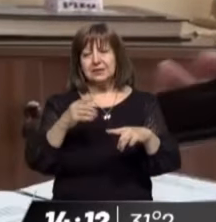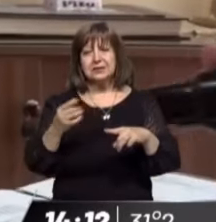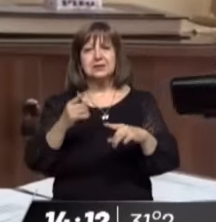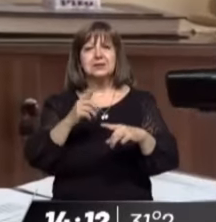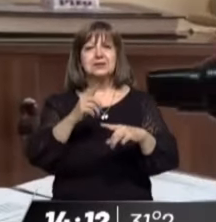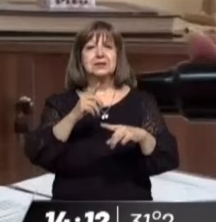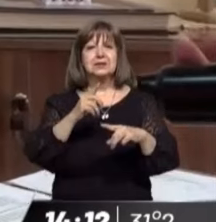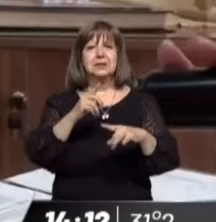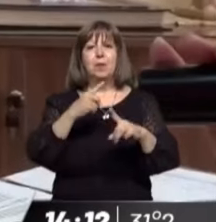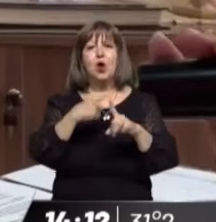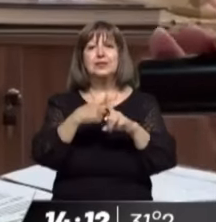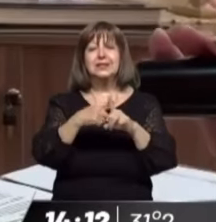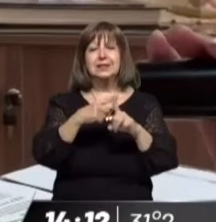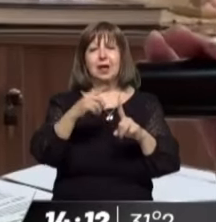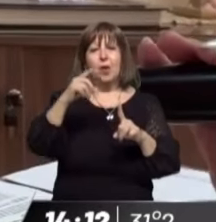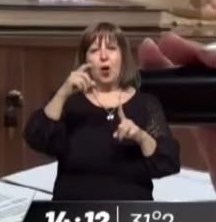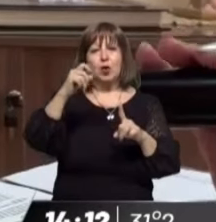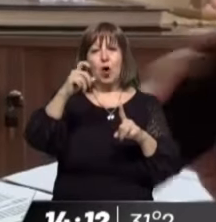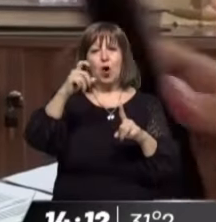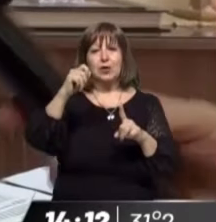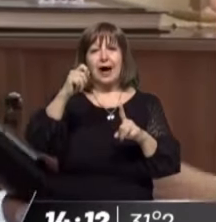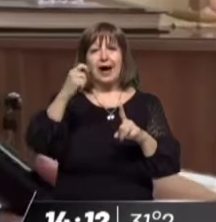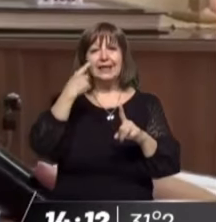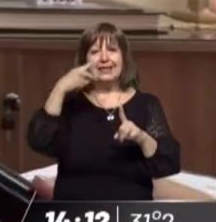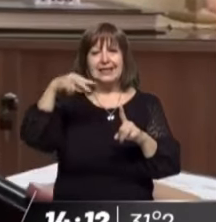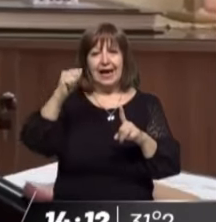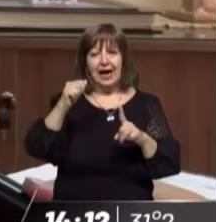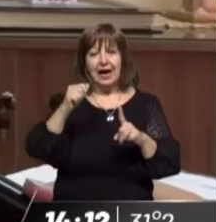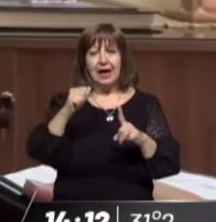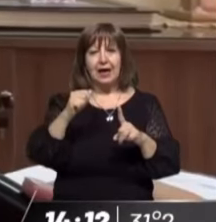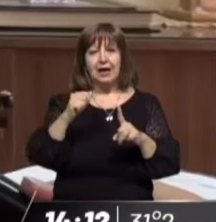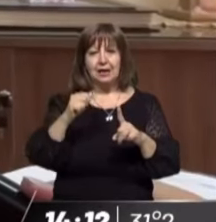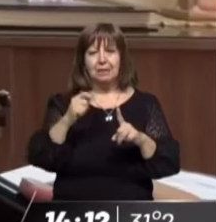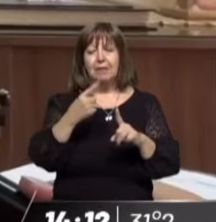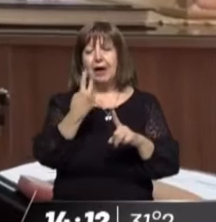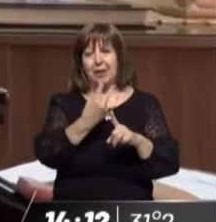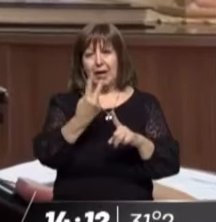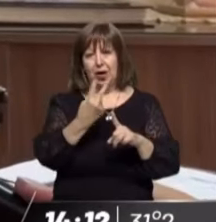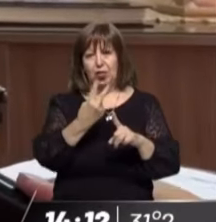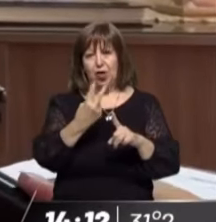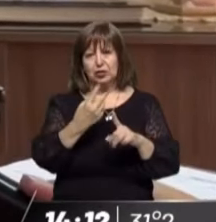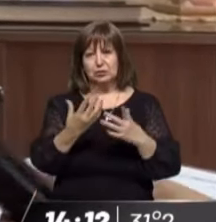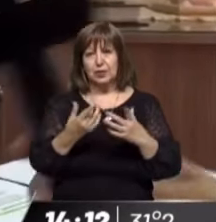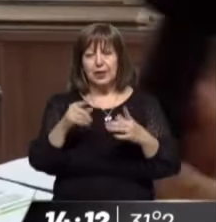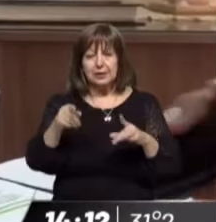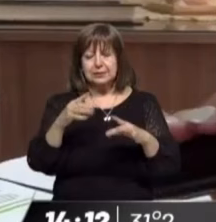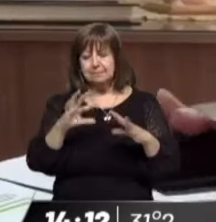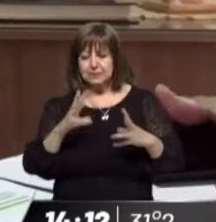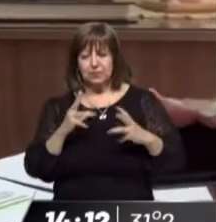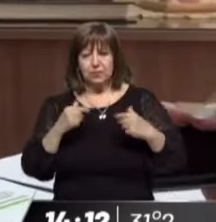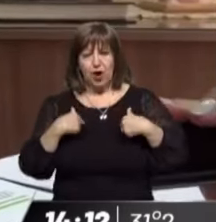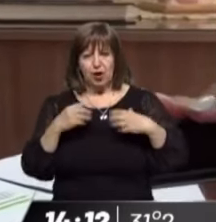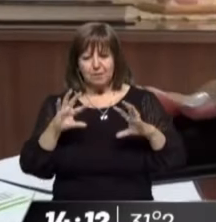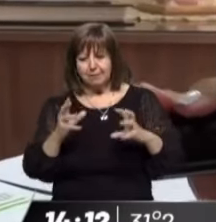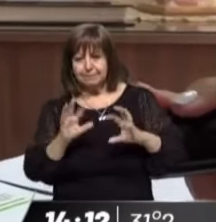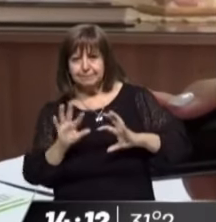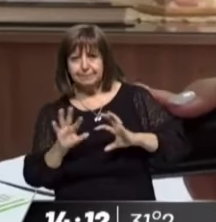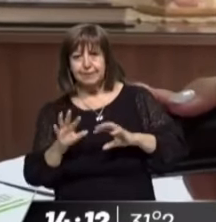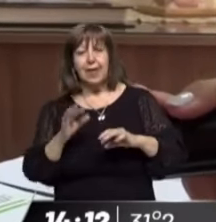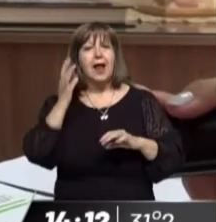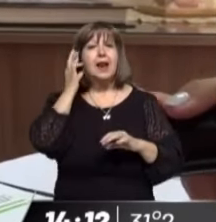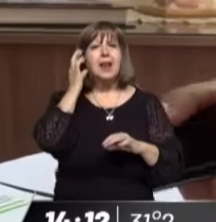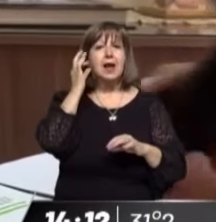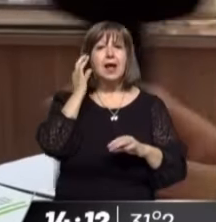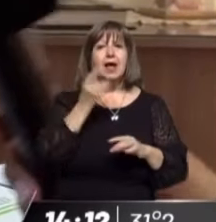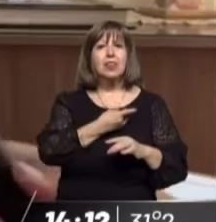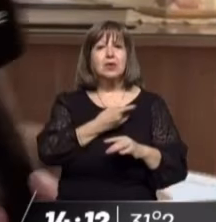¿Fue cocaína para los dos menores de 4 y 2 años? Aparentemente cocaína, sí. Bien. Y a partir de eso, ¿la nena es